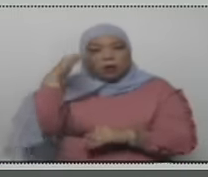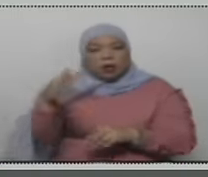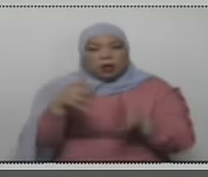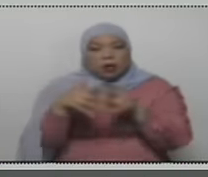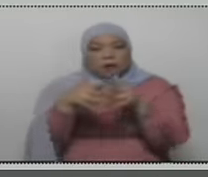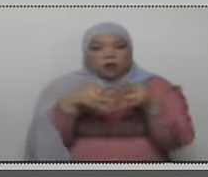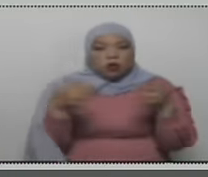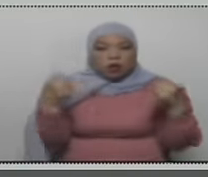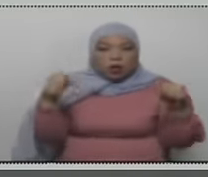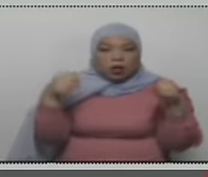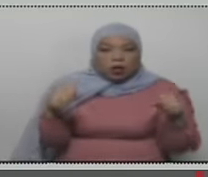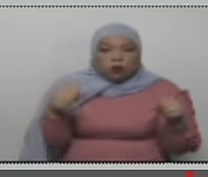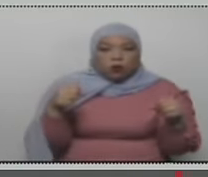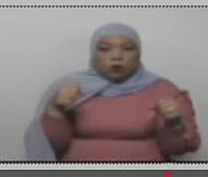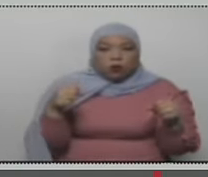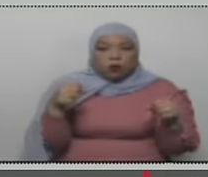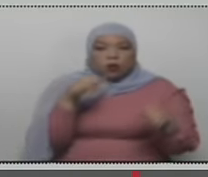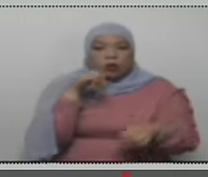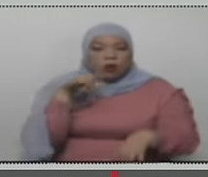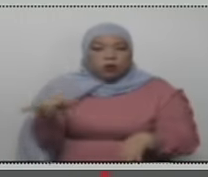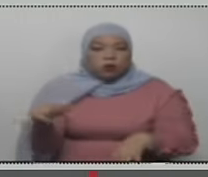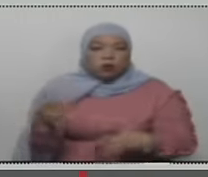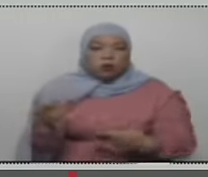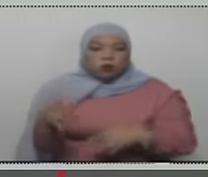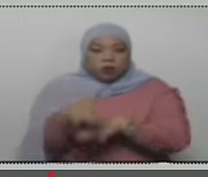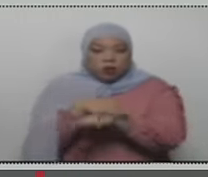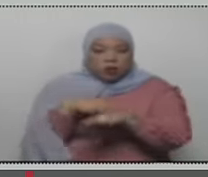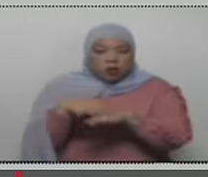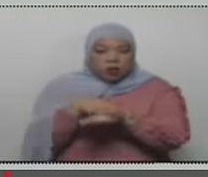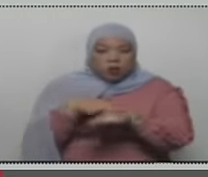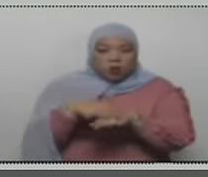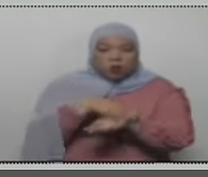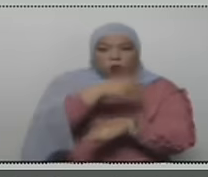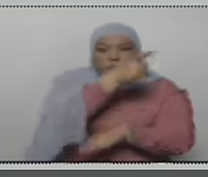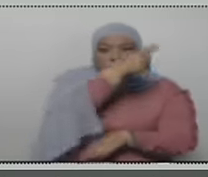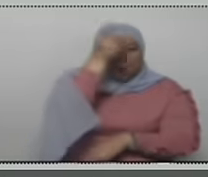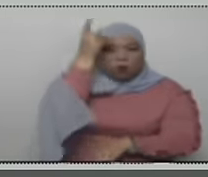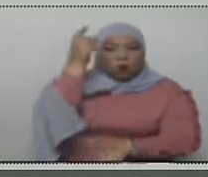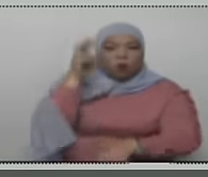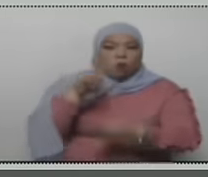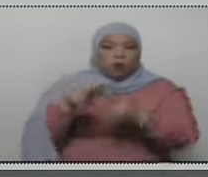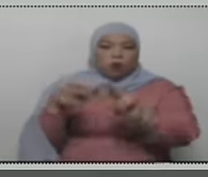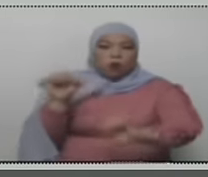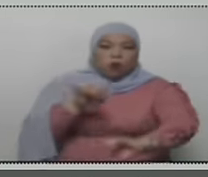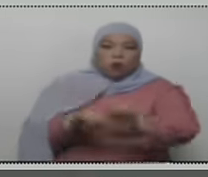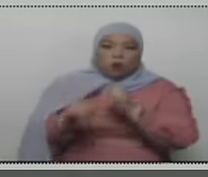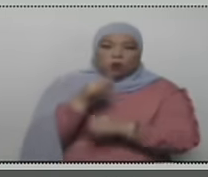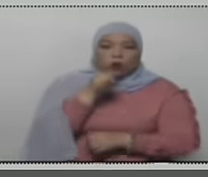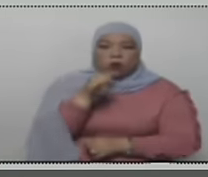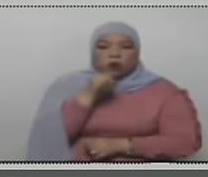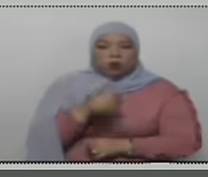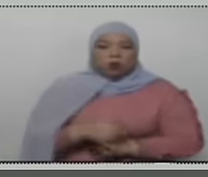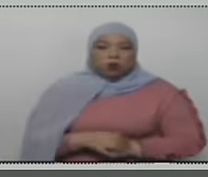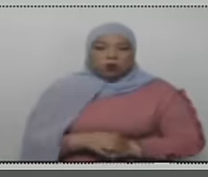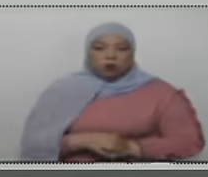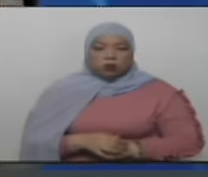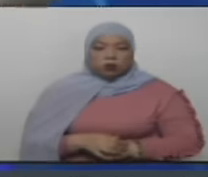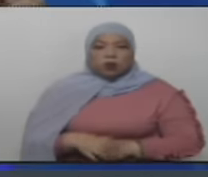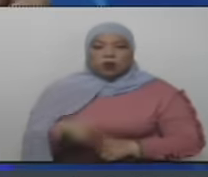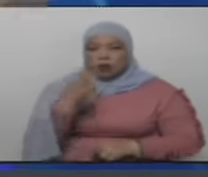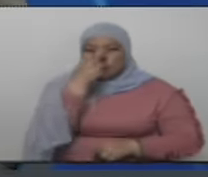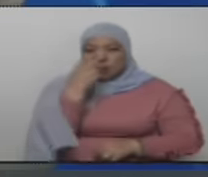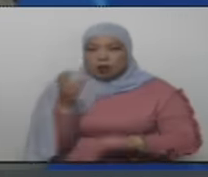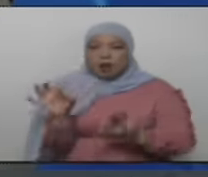Unidos. Denunciante, ministro del Poder Popular para el Interior, Justicia y Paz, Diosdado Cabello, que es el